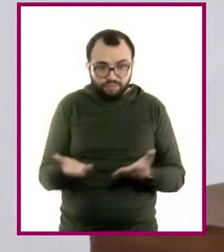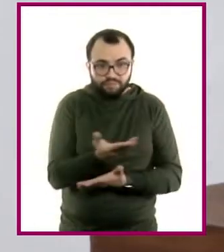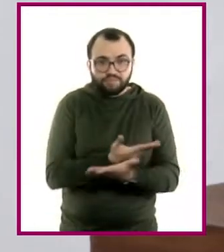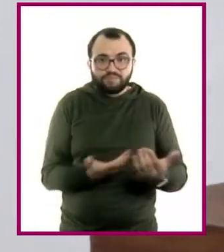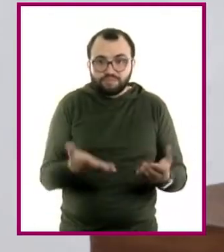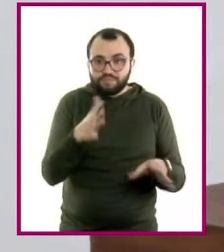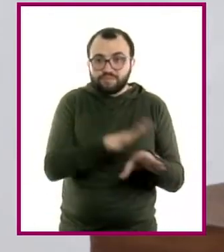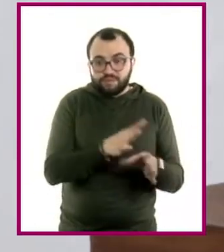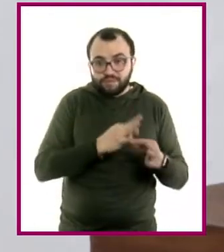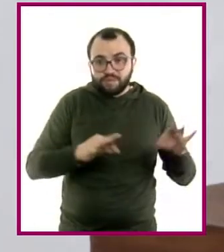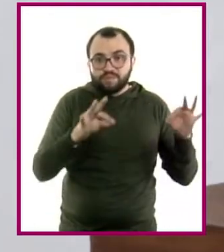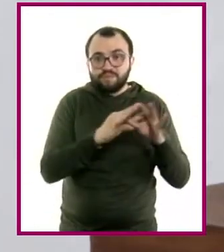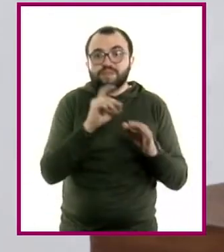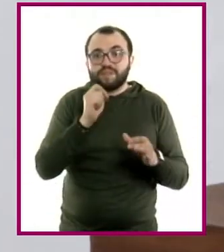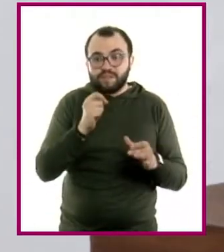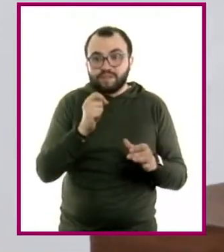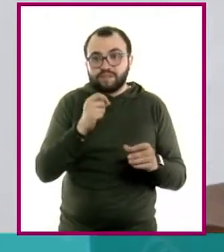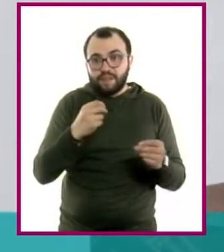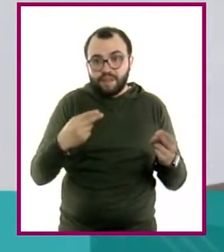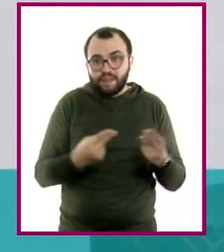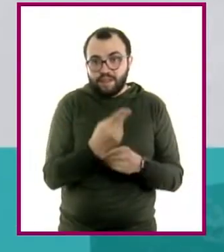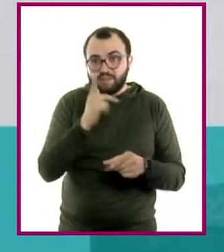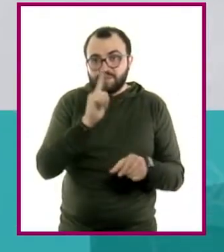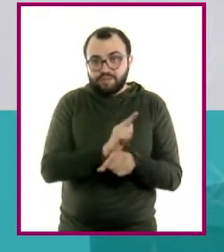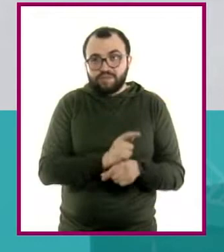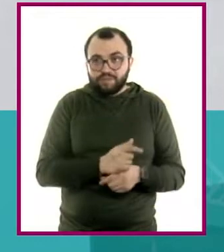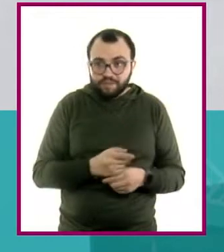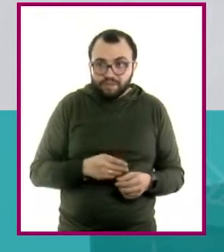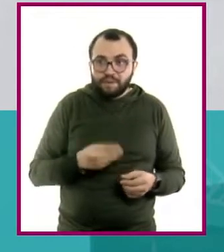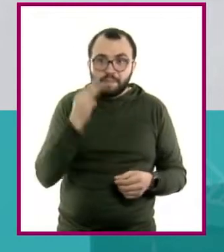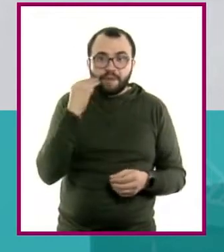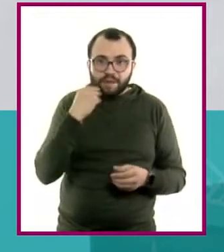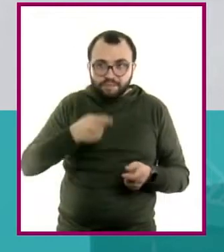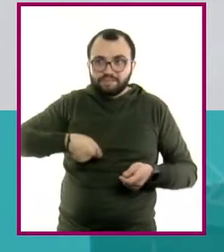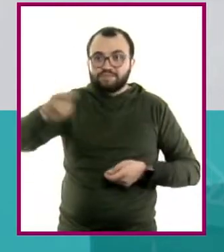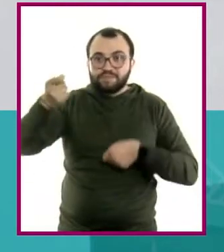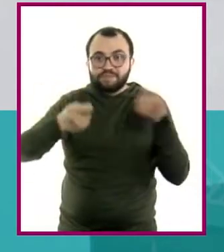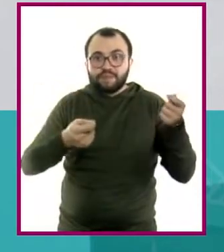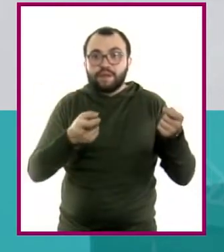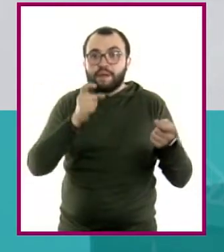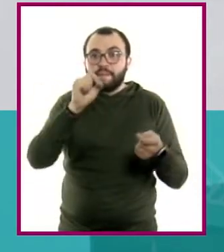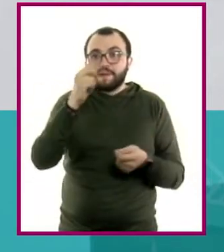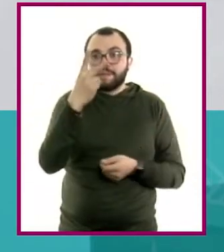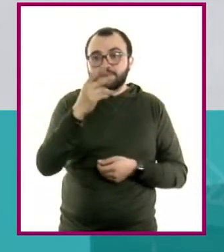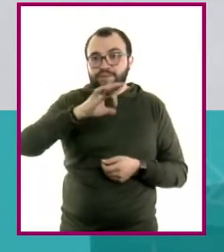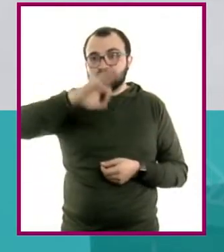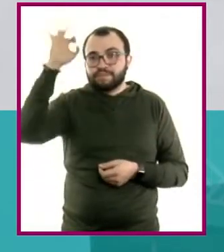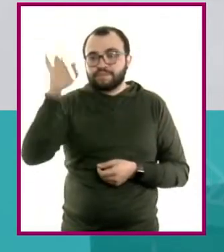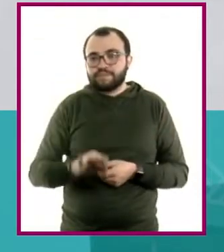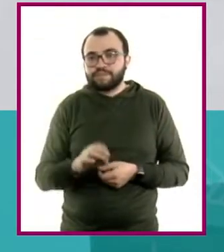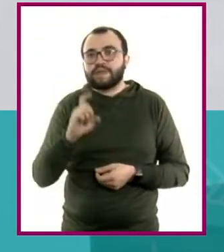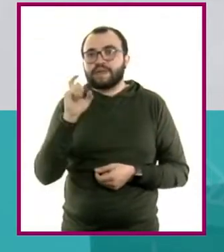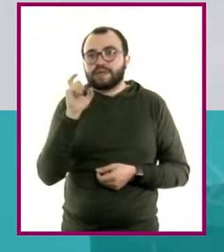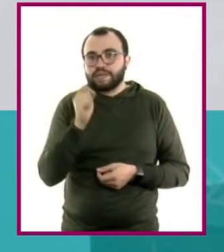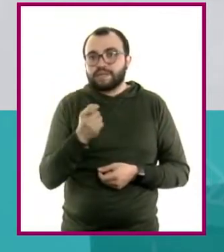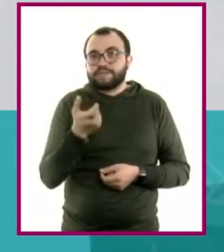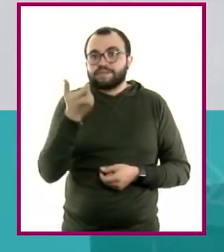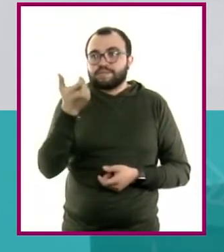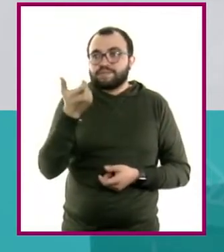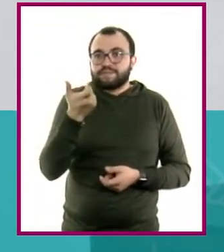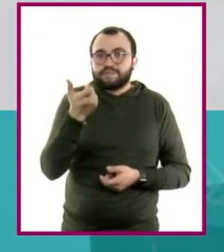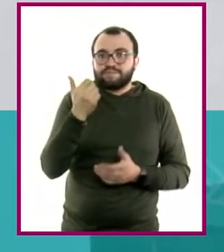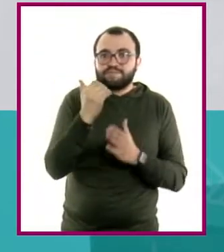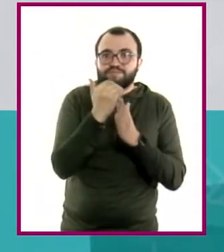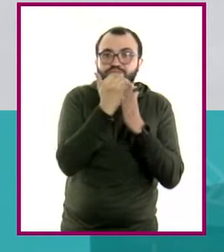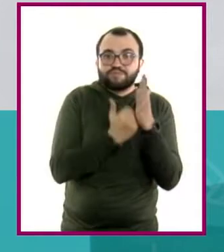importante al Producto Interno Bruto Nacional, ya están absorbiendo aproximadamente el 22% del impacto económico causado